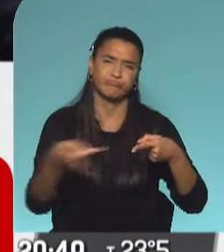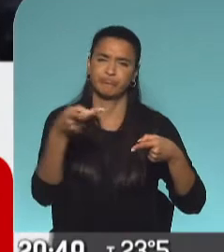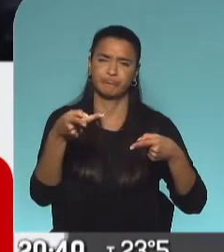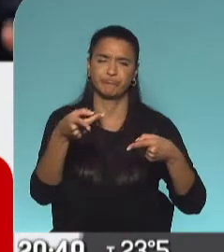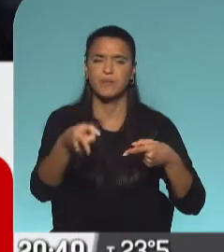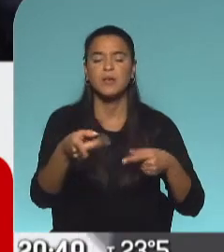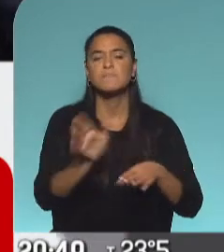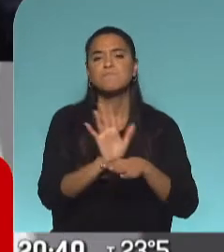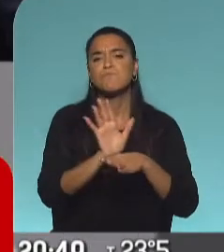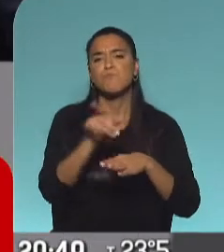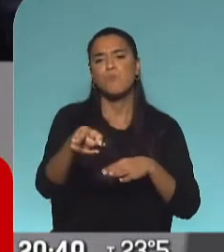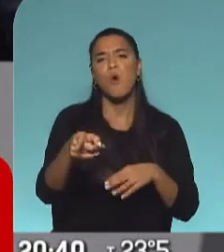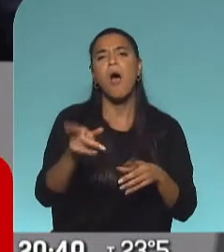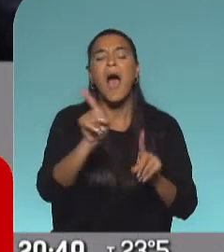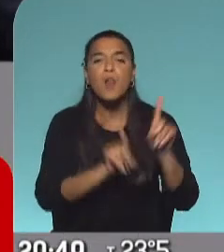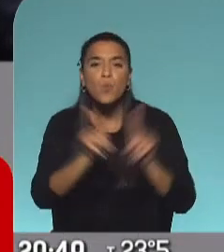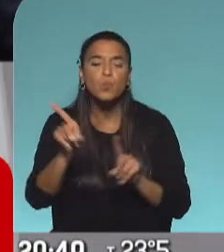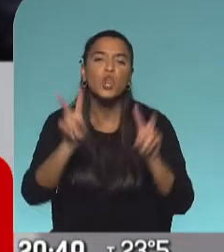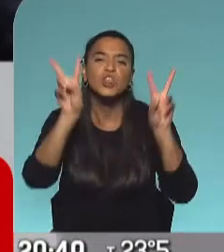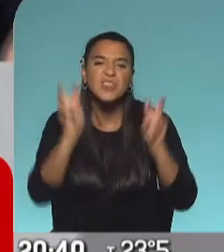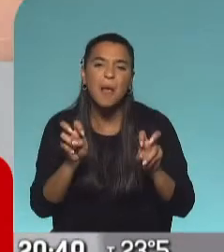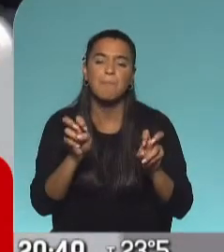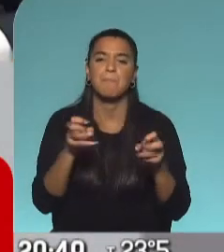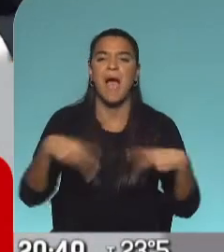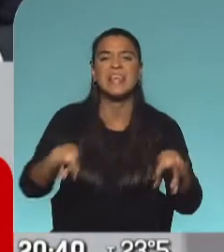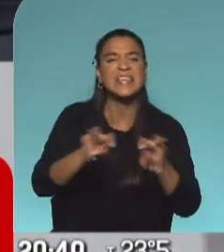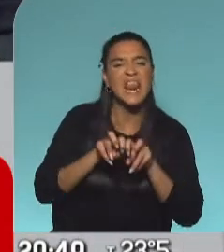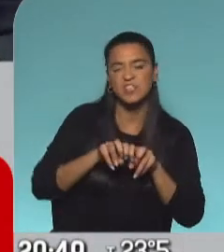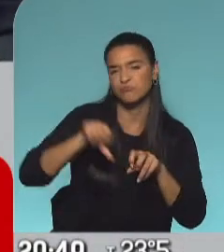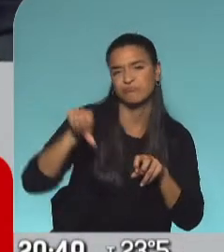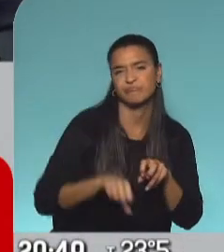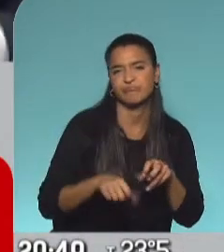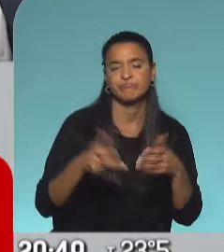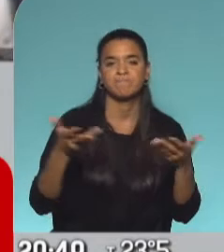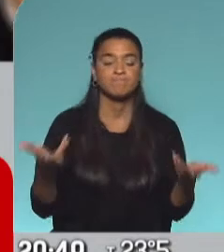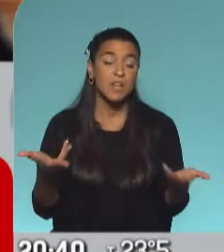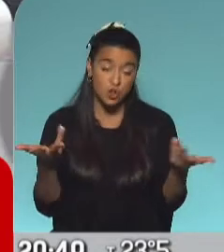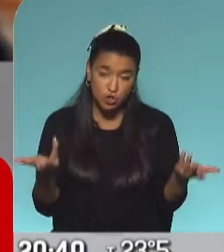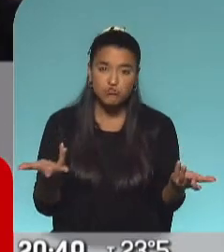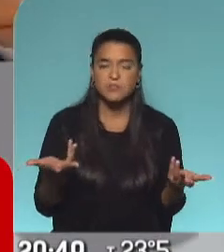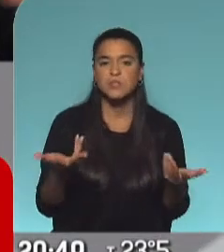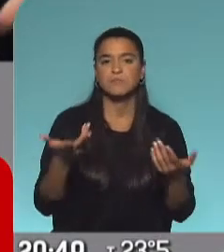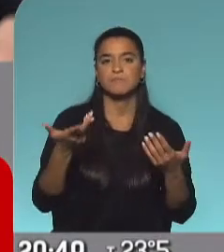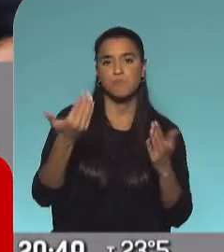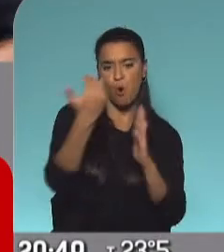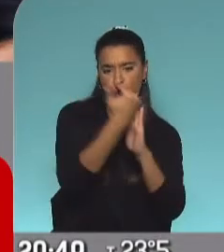totalmente sobreestimado ciertas cuestiones de ingreso, con lo cual estaba con todas las